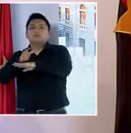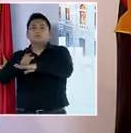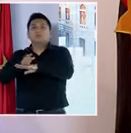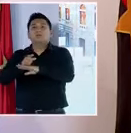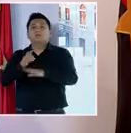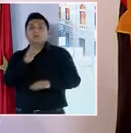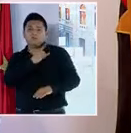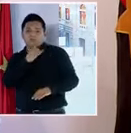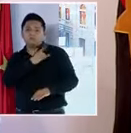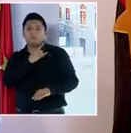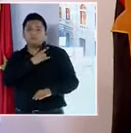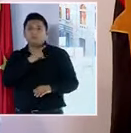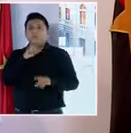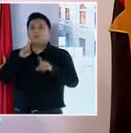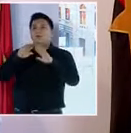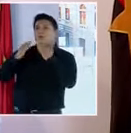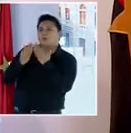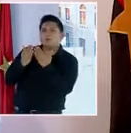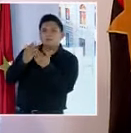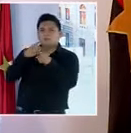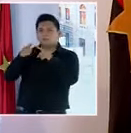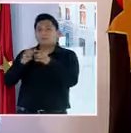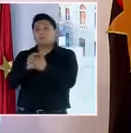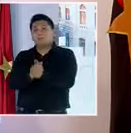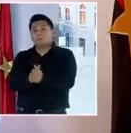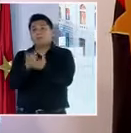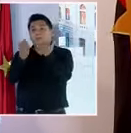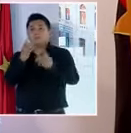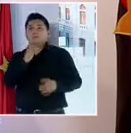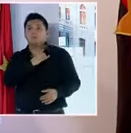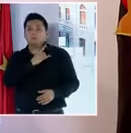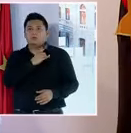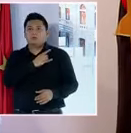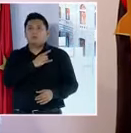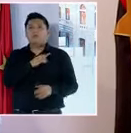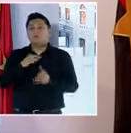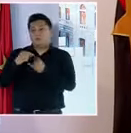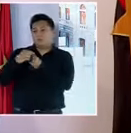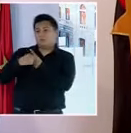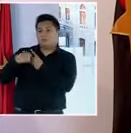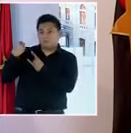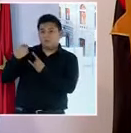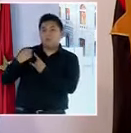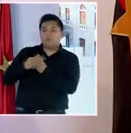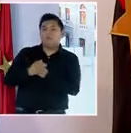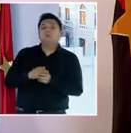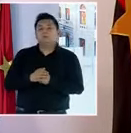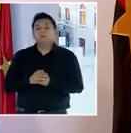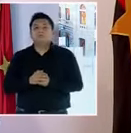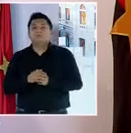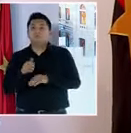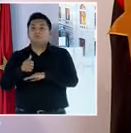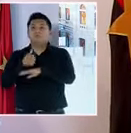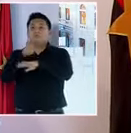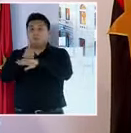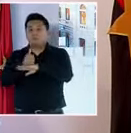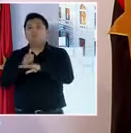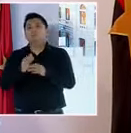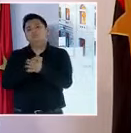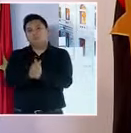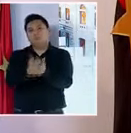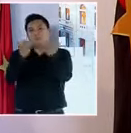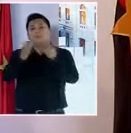nuestras universidades, al señor rector de la Universidad Francisco de Paula Santander, al señor rector de